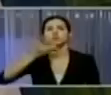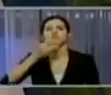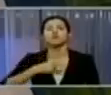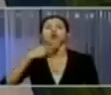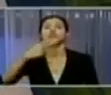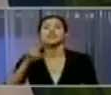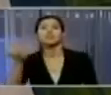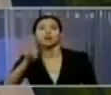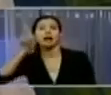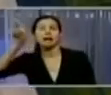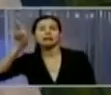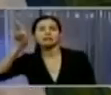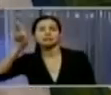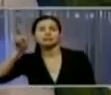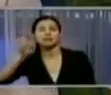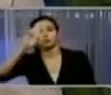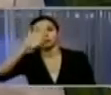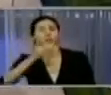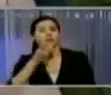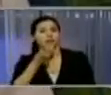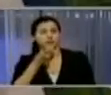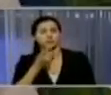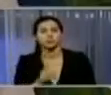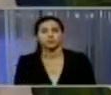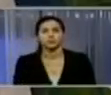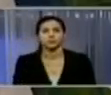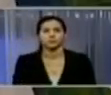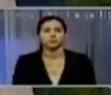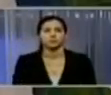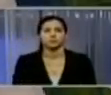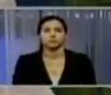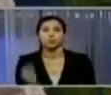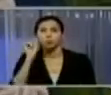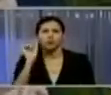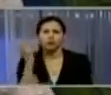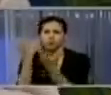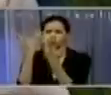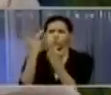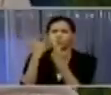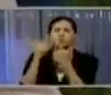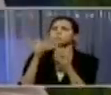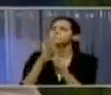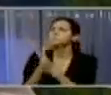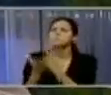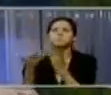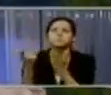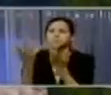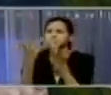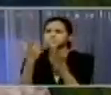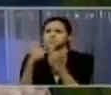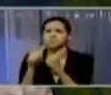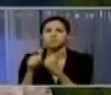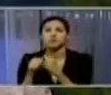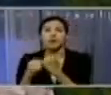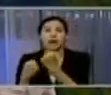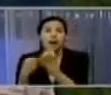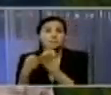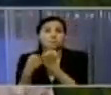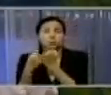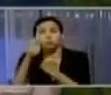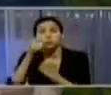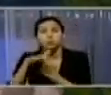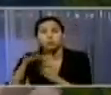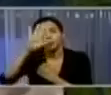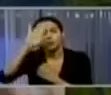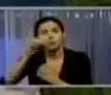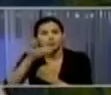venezolana en República Dominicana. Y ella me estaba diciendo lo siguiente: el apoyo del pueblo